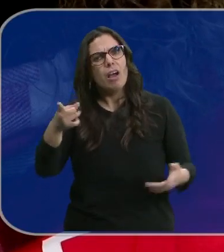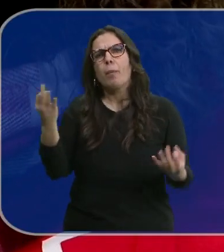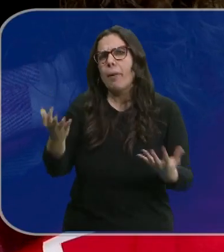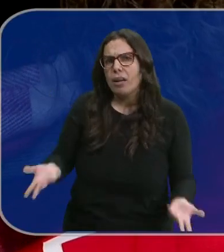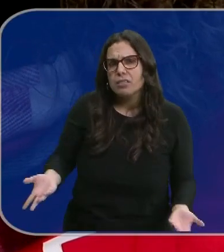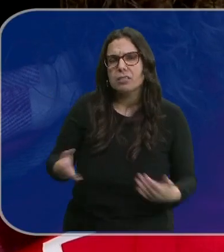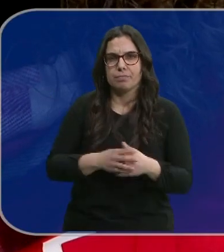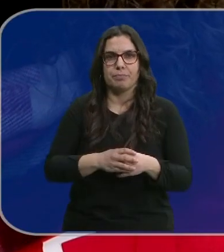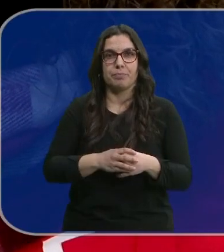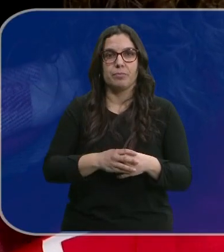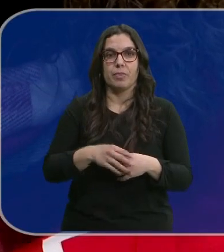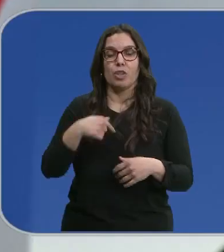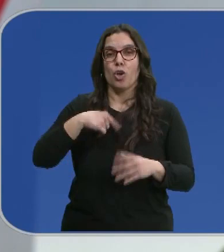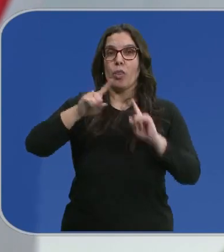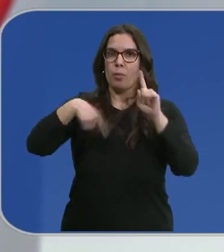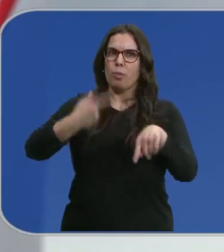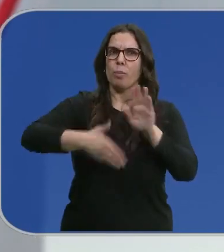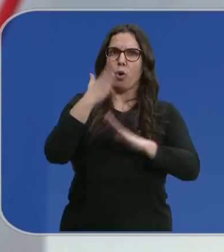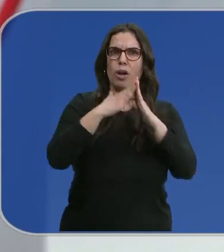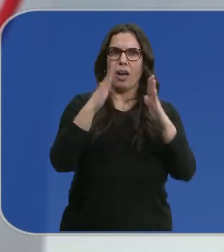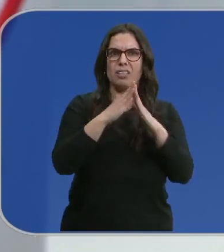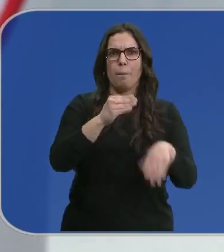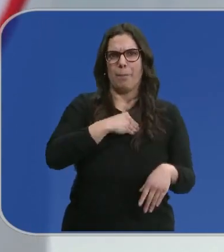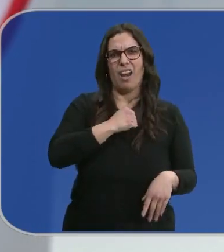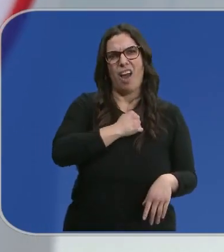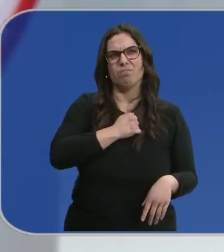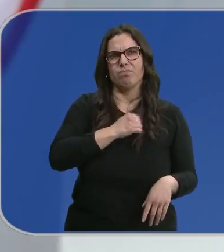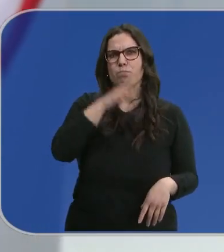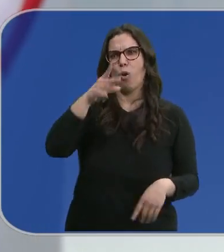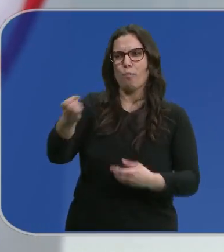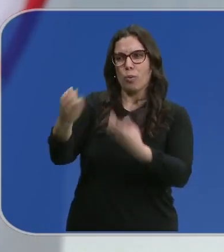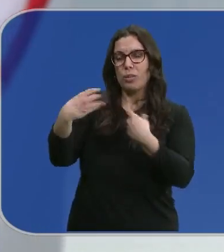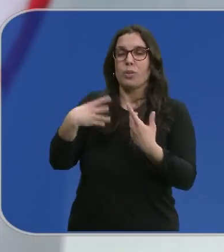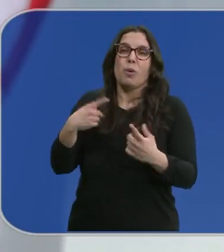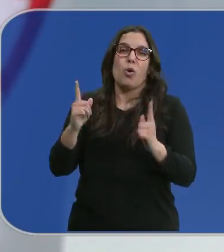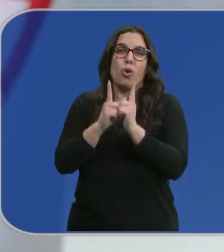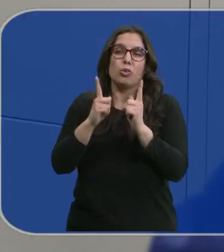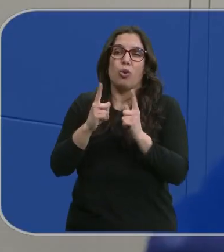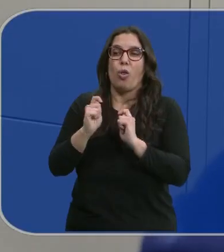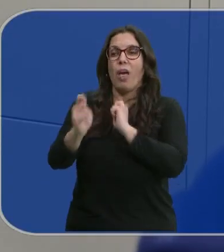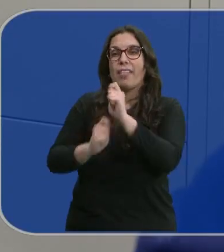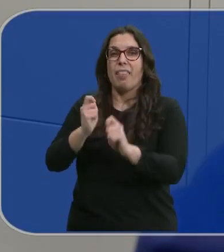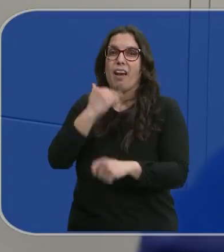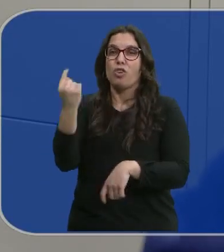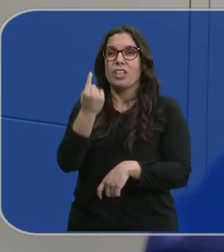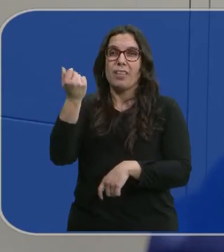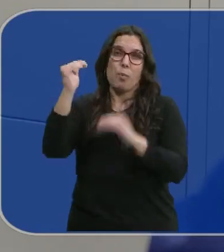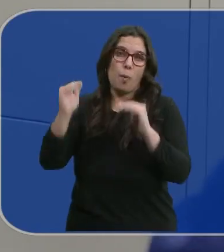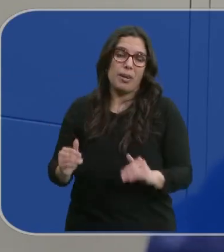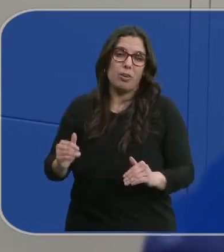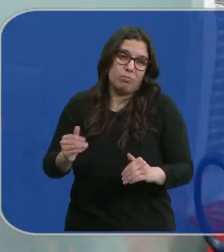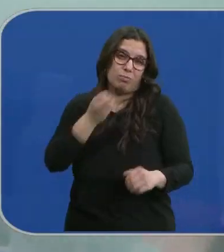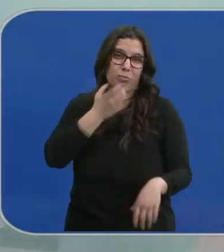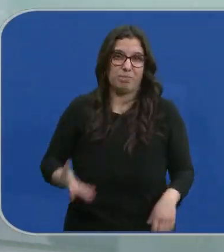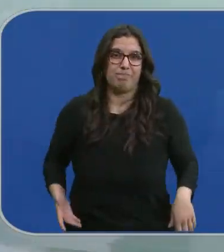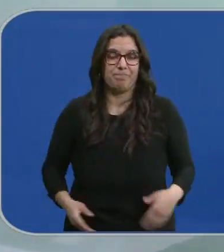ha pasado? Me voy para casa con pena de las cosas que me cuentan. Pero bueno, si un ratito le podemos esa soledad quitársela un rato,